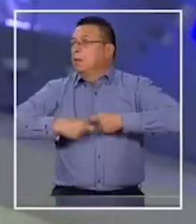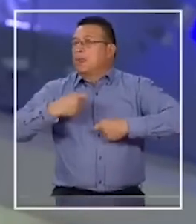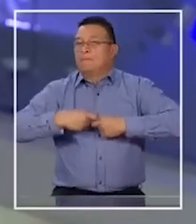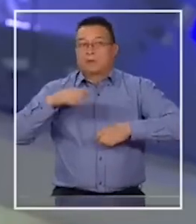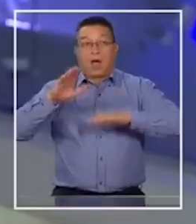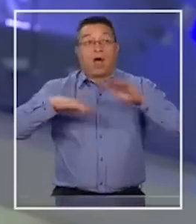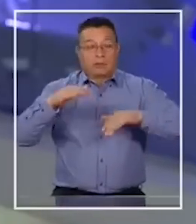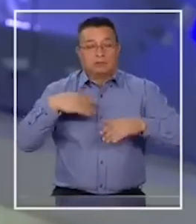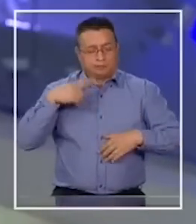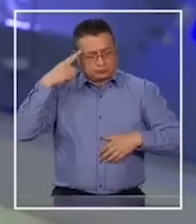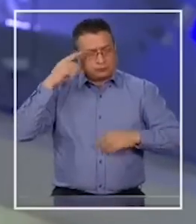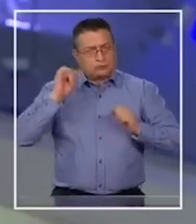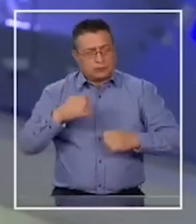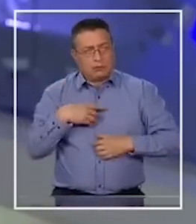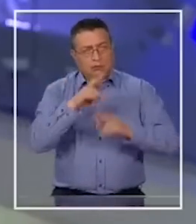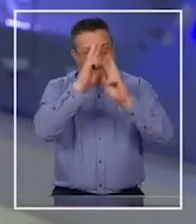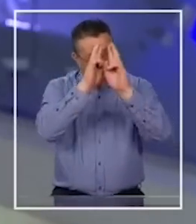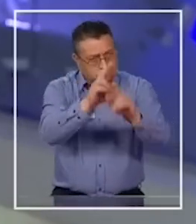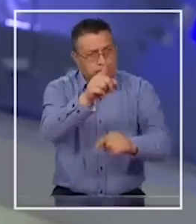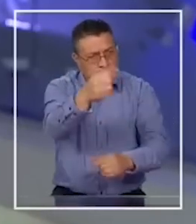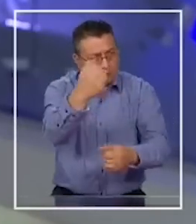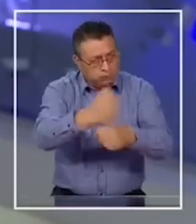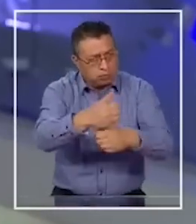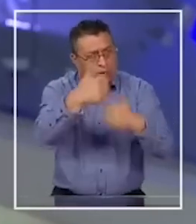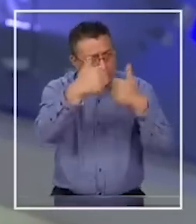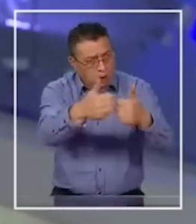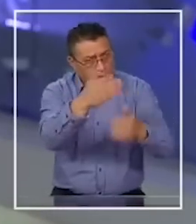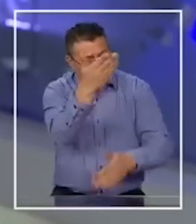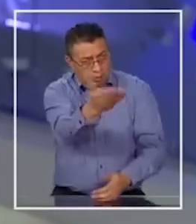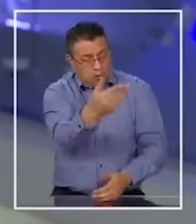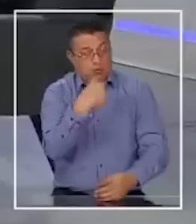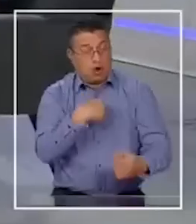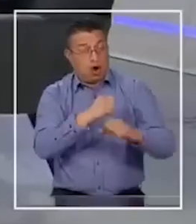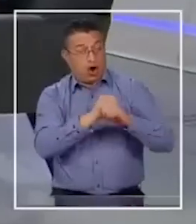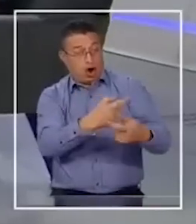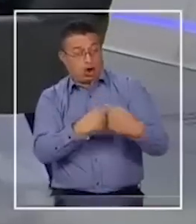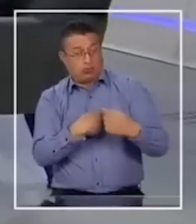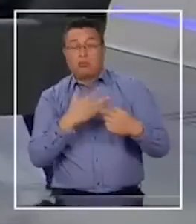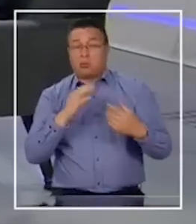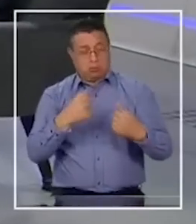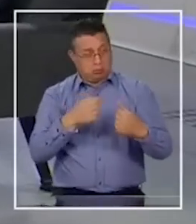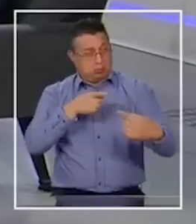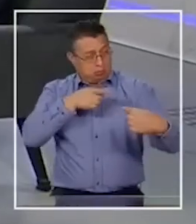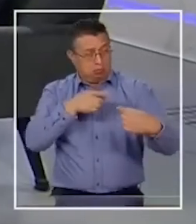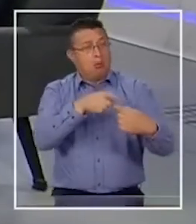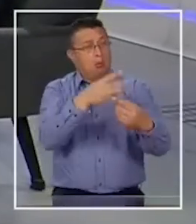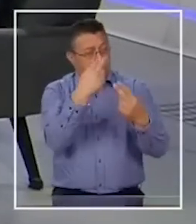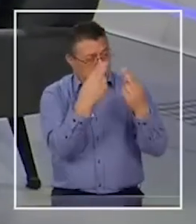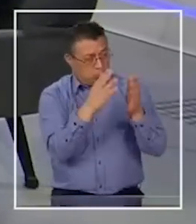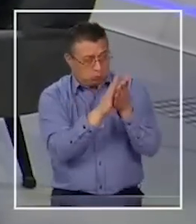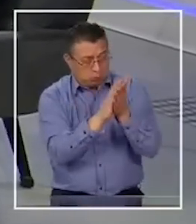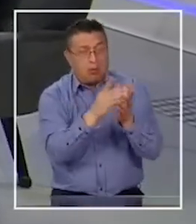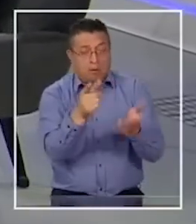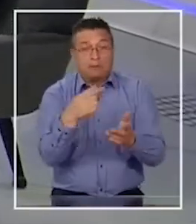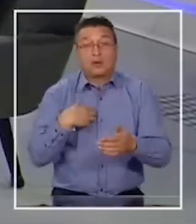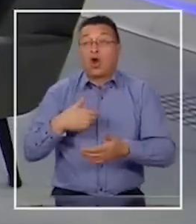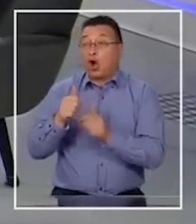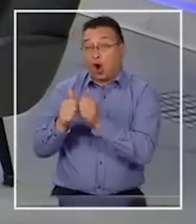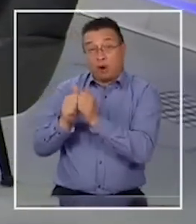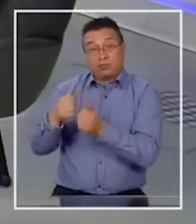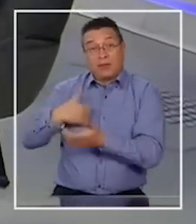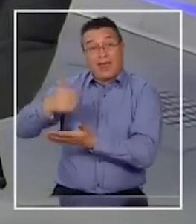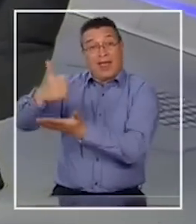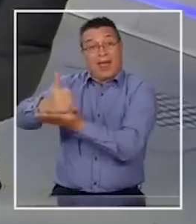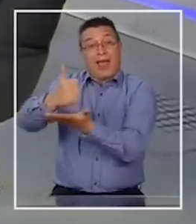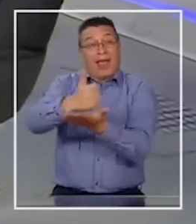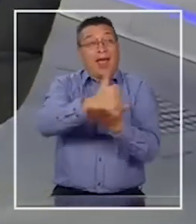que uno se ennoblece cuando uno es capaz de reconocerle algo vale sueldo al frente y más todavía cuando se defienda al frente mis colega alcalde en eso creo